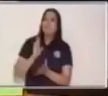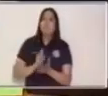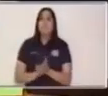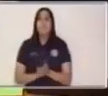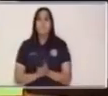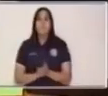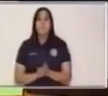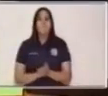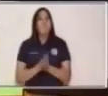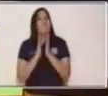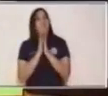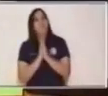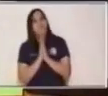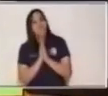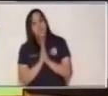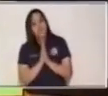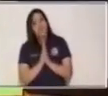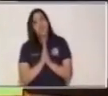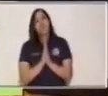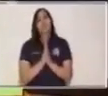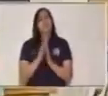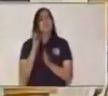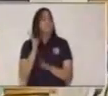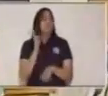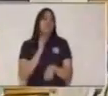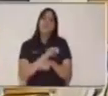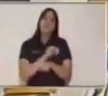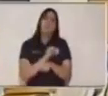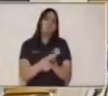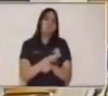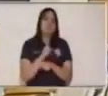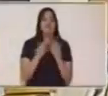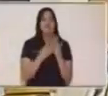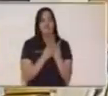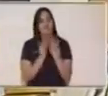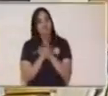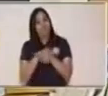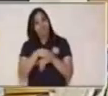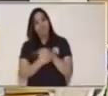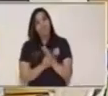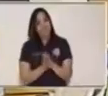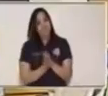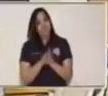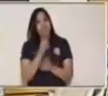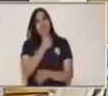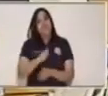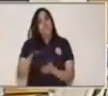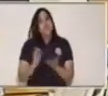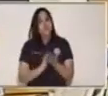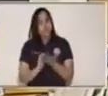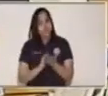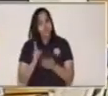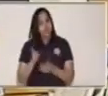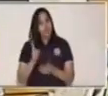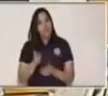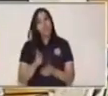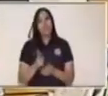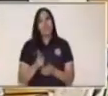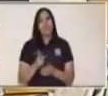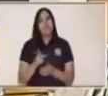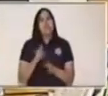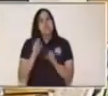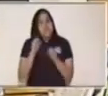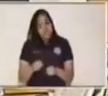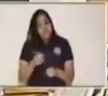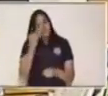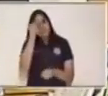y por favor te recomiendo que te laves las manos constantemente con agua y con jabón y si no, sabes que